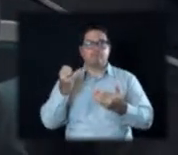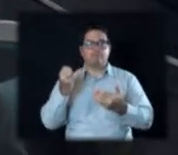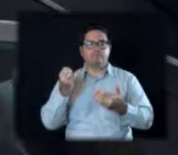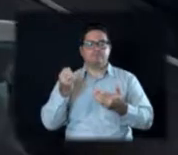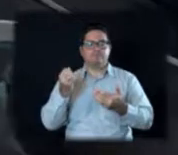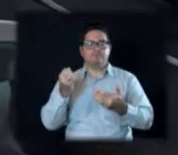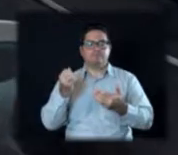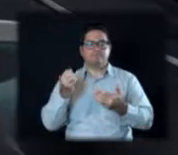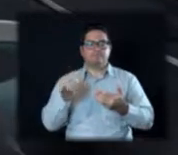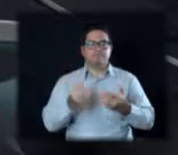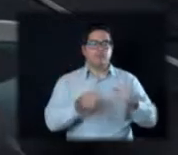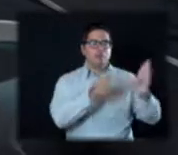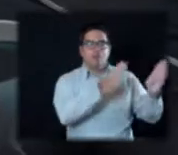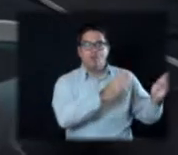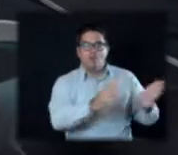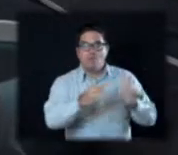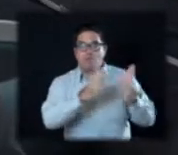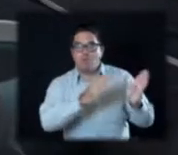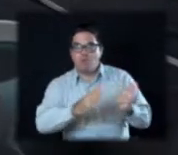traslapo